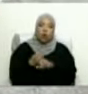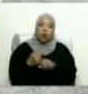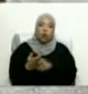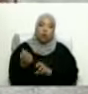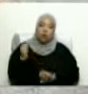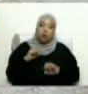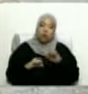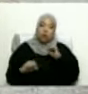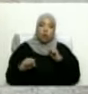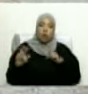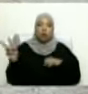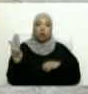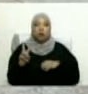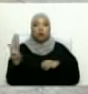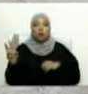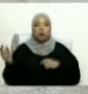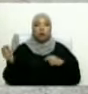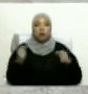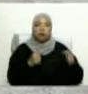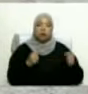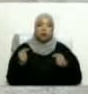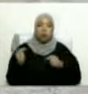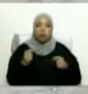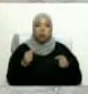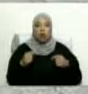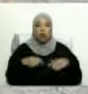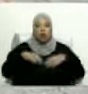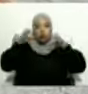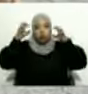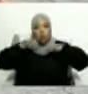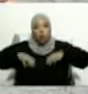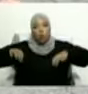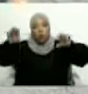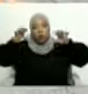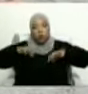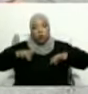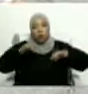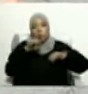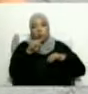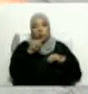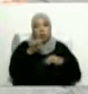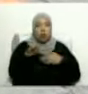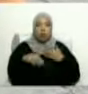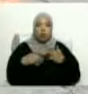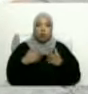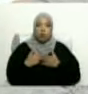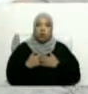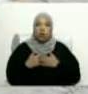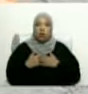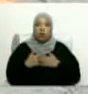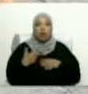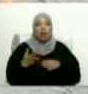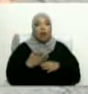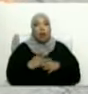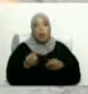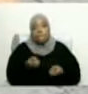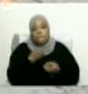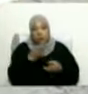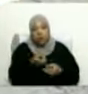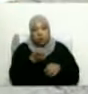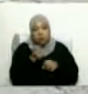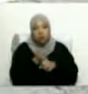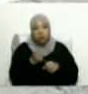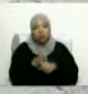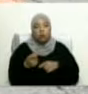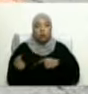defensa del Esequibo, y como lo destacaba el profesor Ángel Antunes, ahora la universidad también sale a las calles, a las comunidades, para llevar ese mensaje, el mensaje